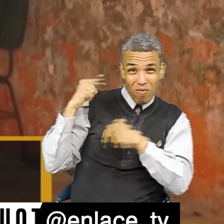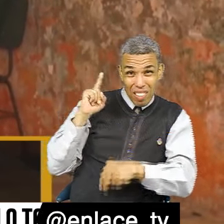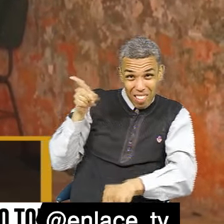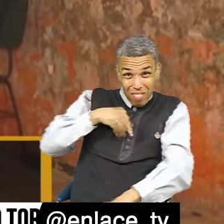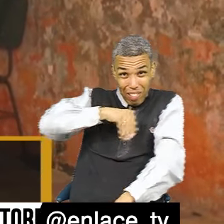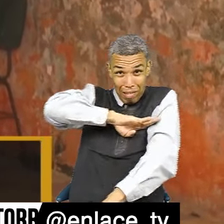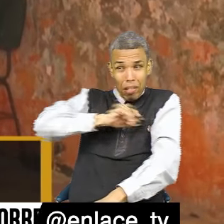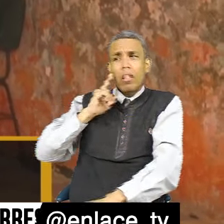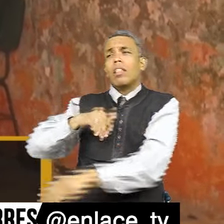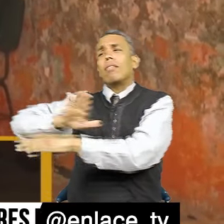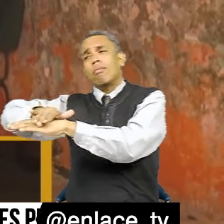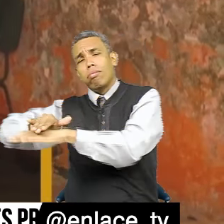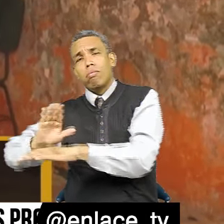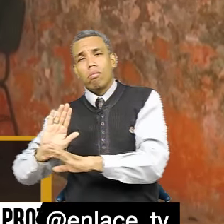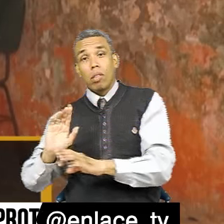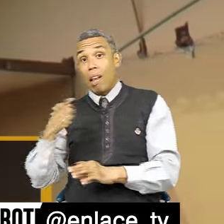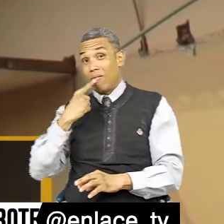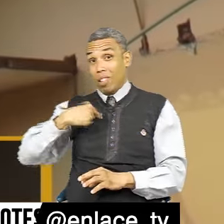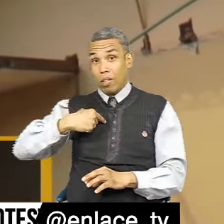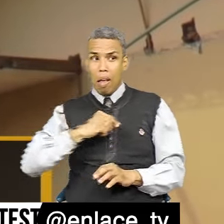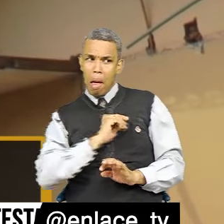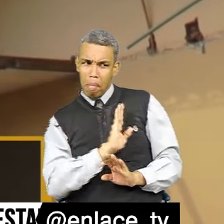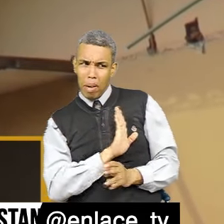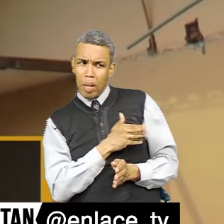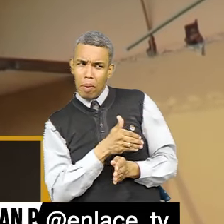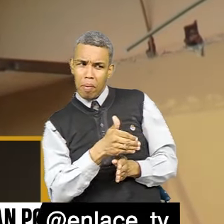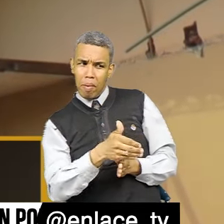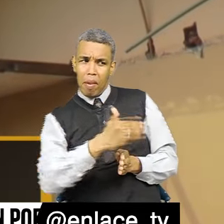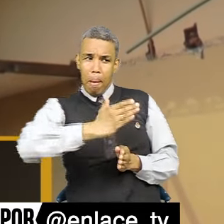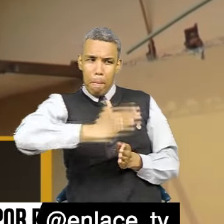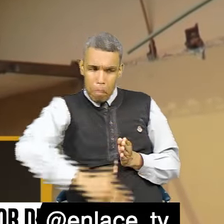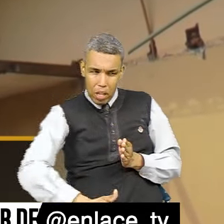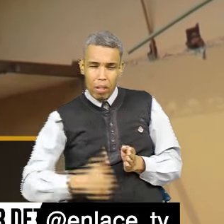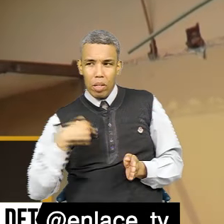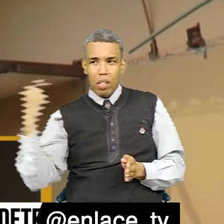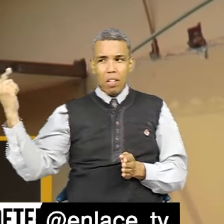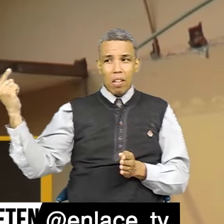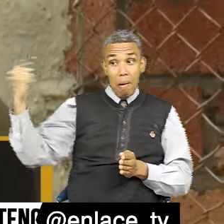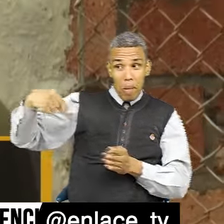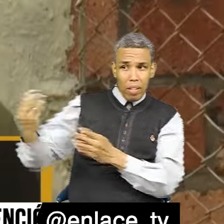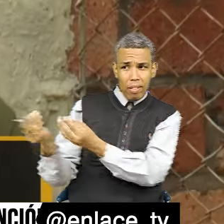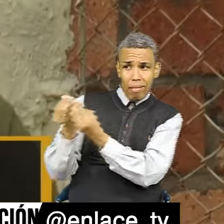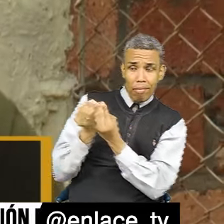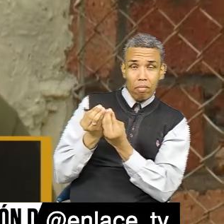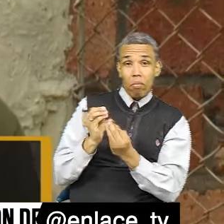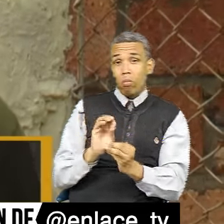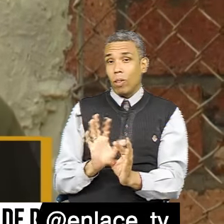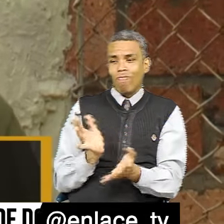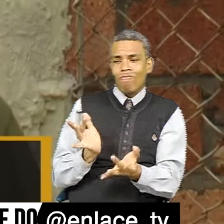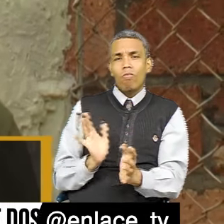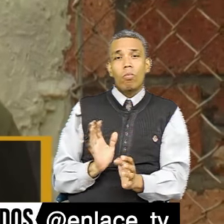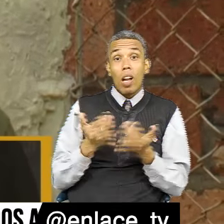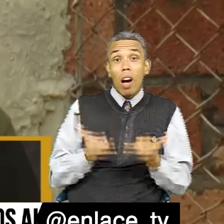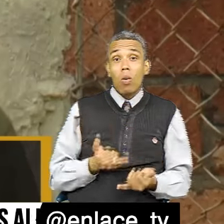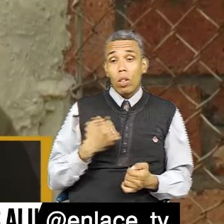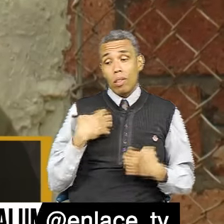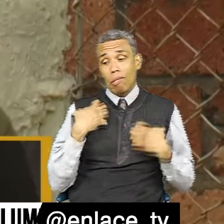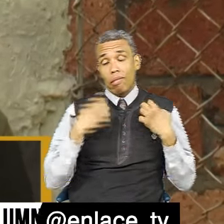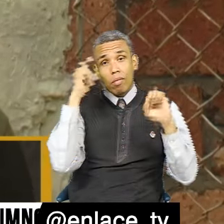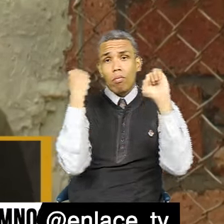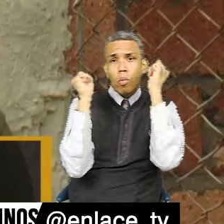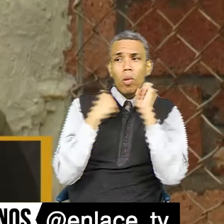fecha que nos dieron, pues vengan para nosotros a ver qué vamos a hacer con la escuela, que hoy se ha convertido en una guarida ahí de